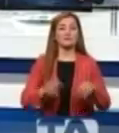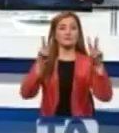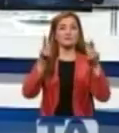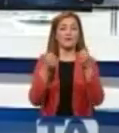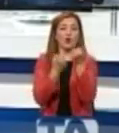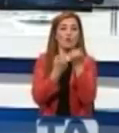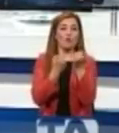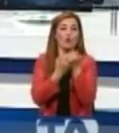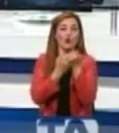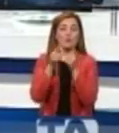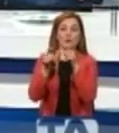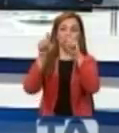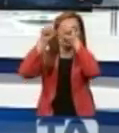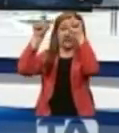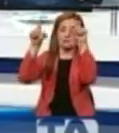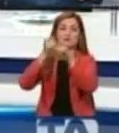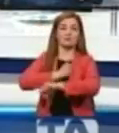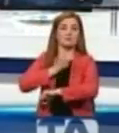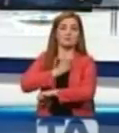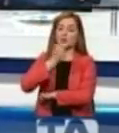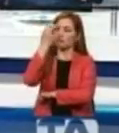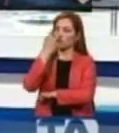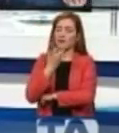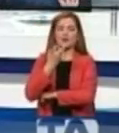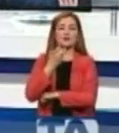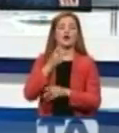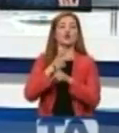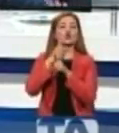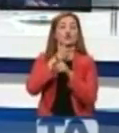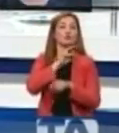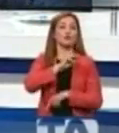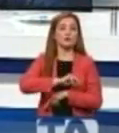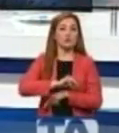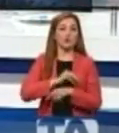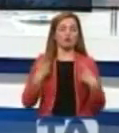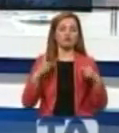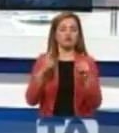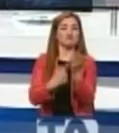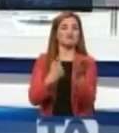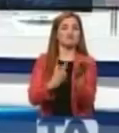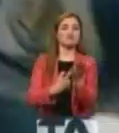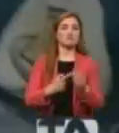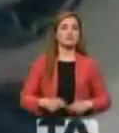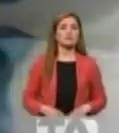el apoyo de los hoteleros y que se debate en el Consejo Metropolitano de Quito.